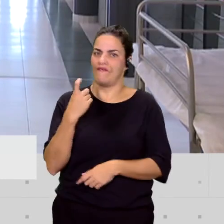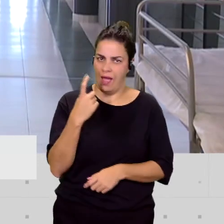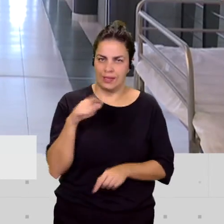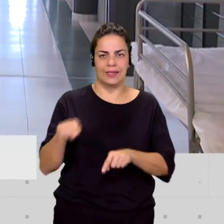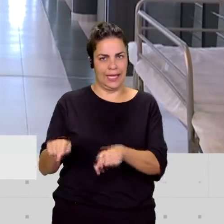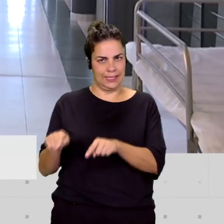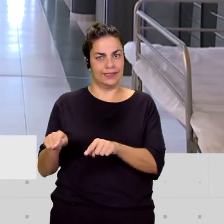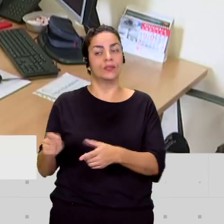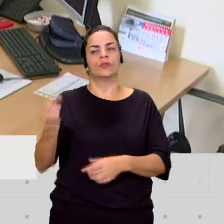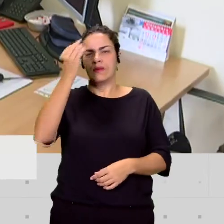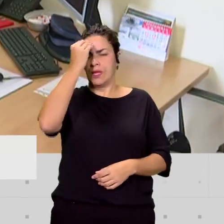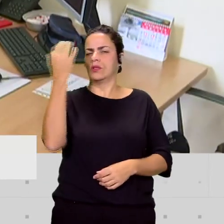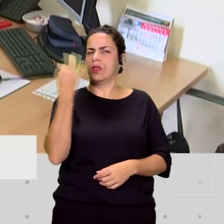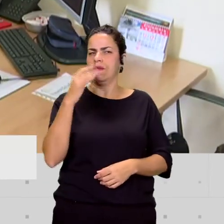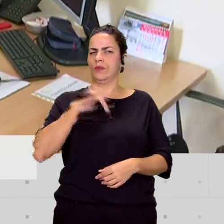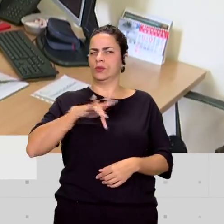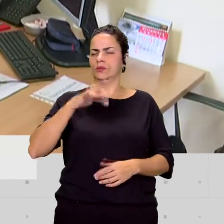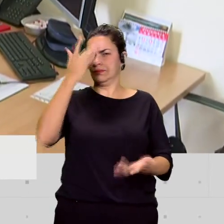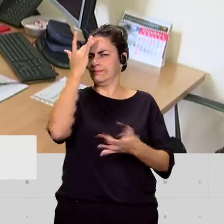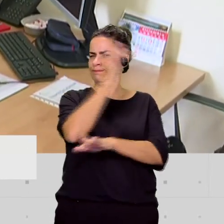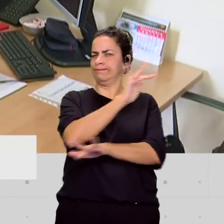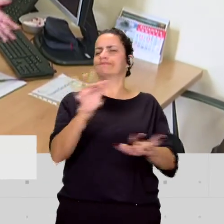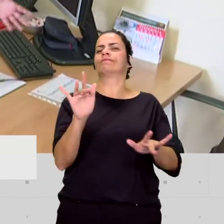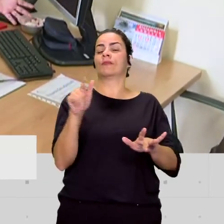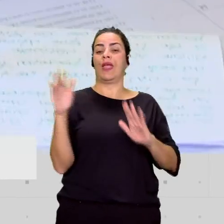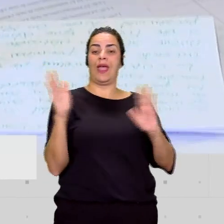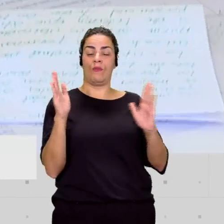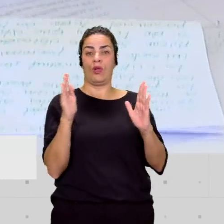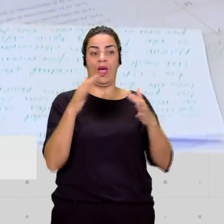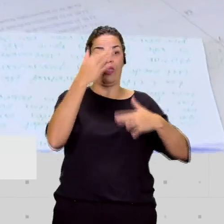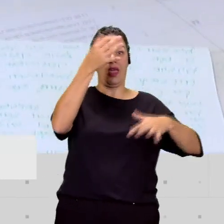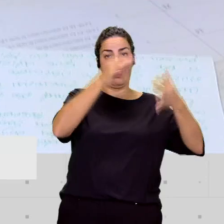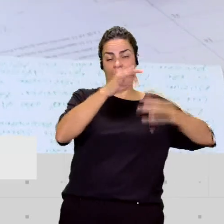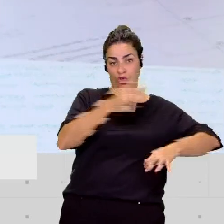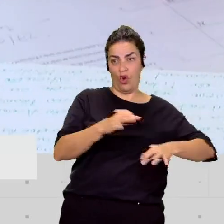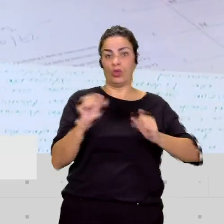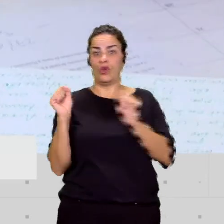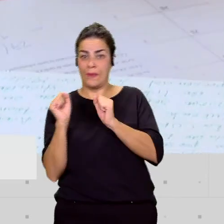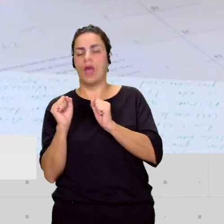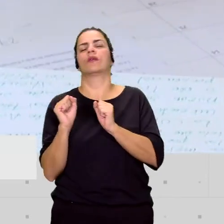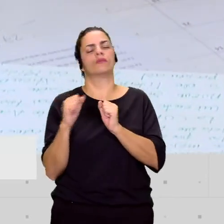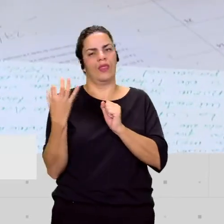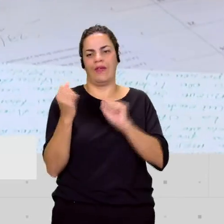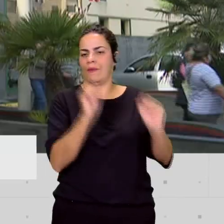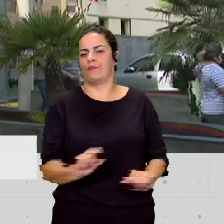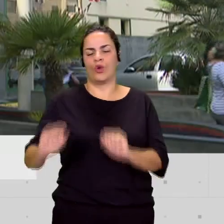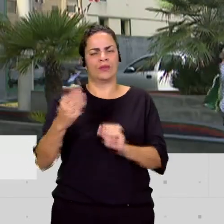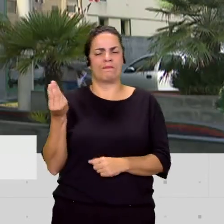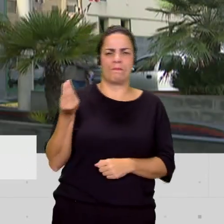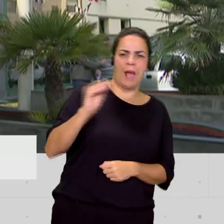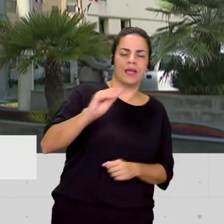que hacer conciencia de que en la temporada otoño-invernal tenemos que tener una protección extra y un